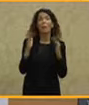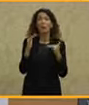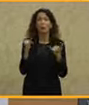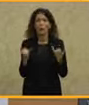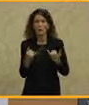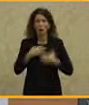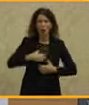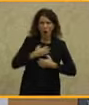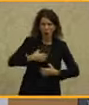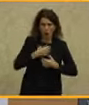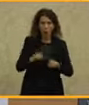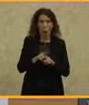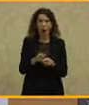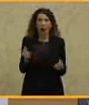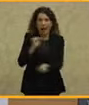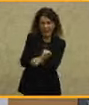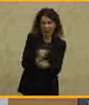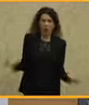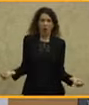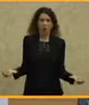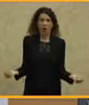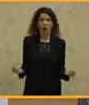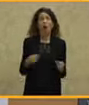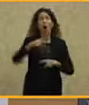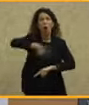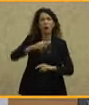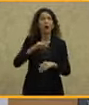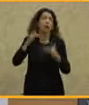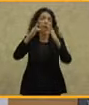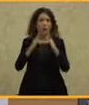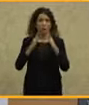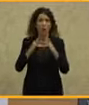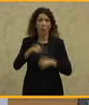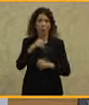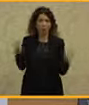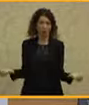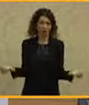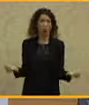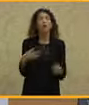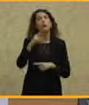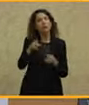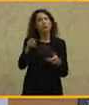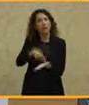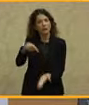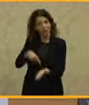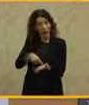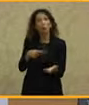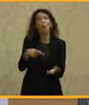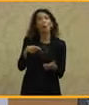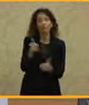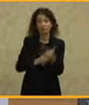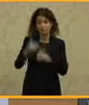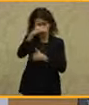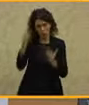crisis, permanecen atadas durante horas a las camas de un hospital. Reivindicamos que la atención social y sanitaria